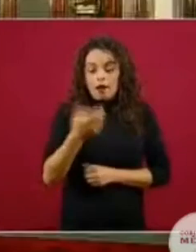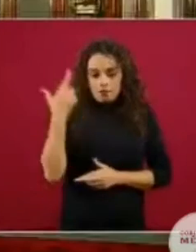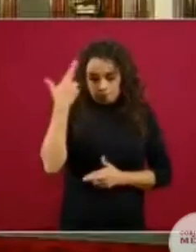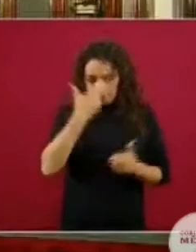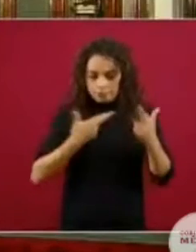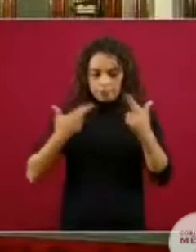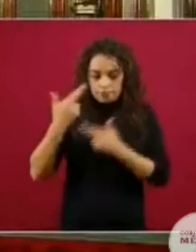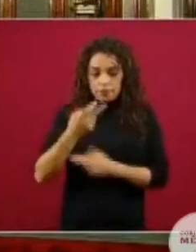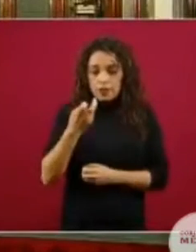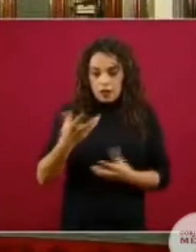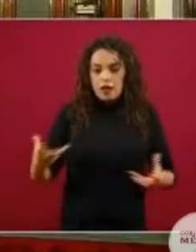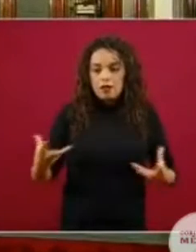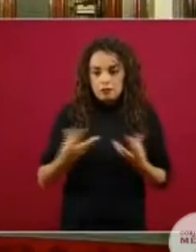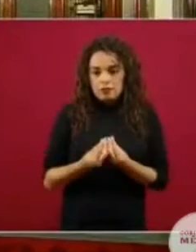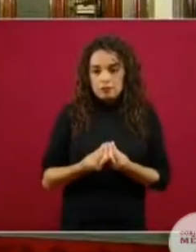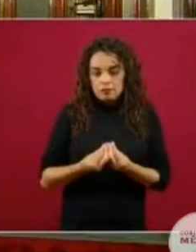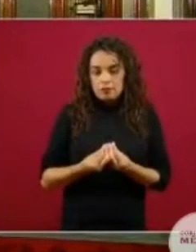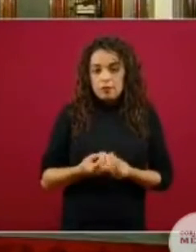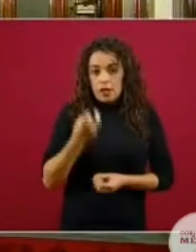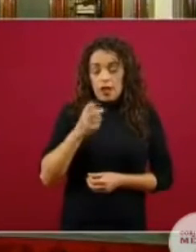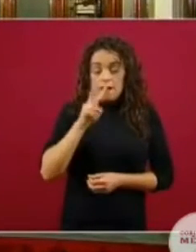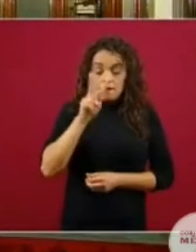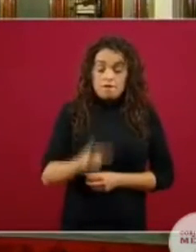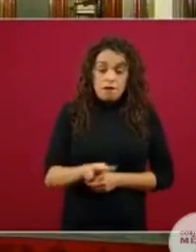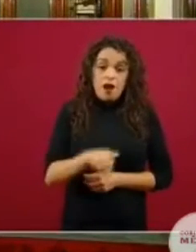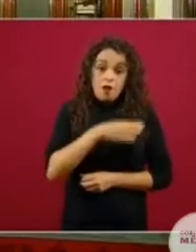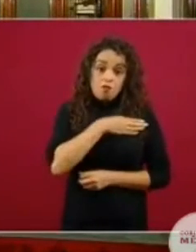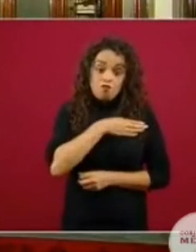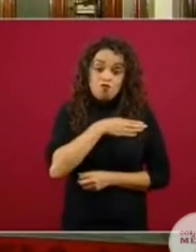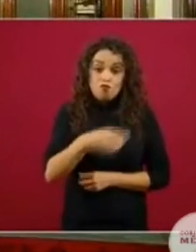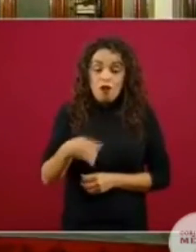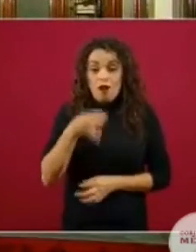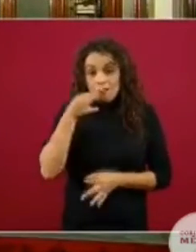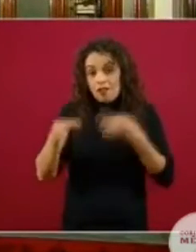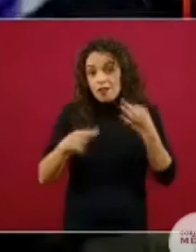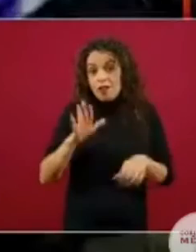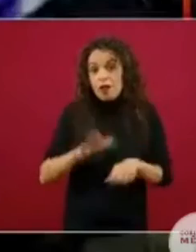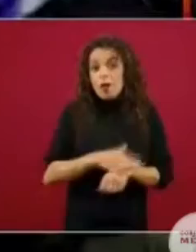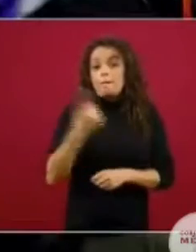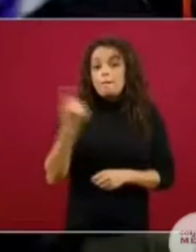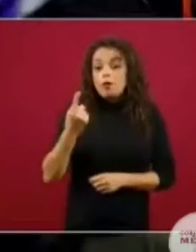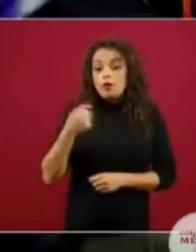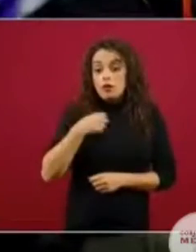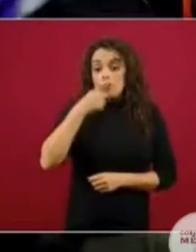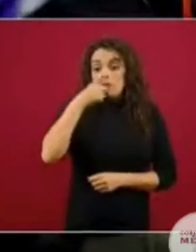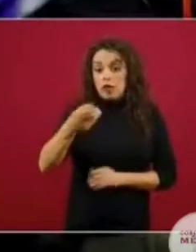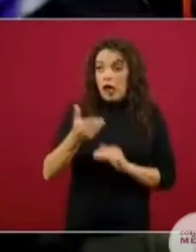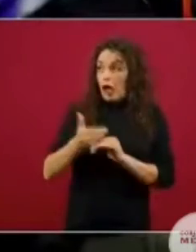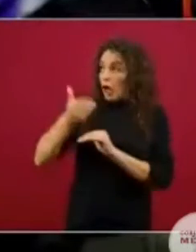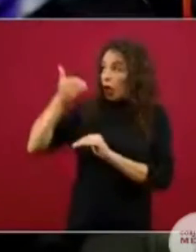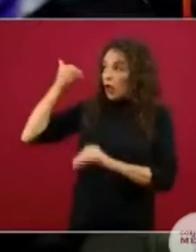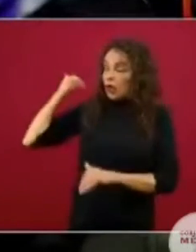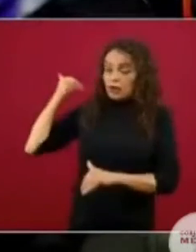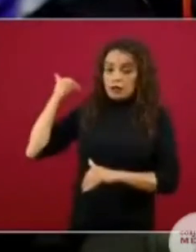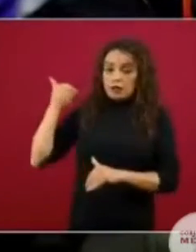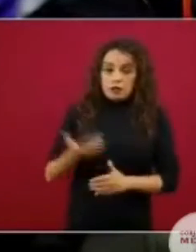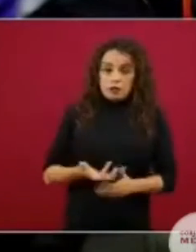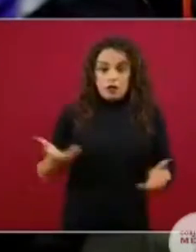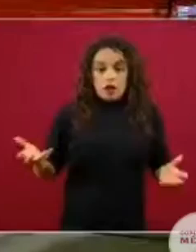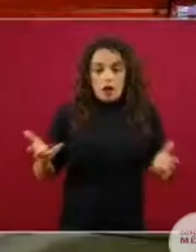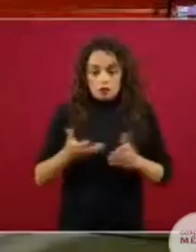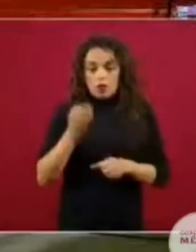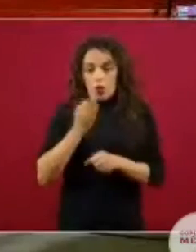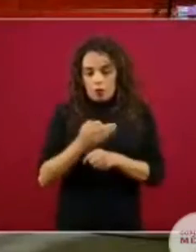trabajando con esto y esto es bueno porque lo que yo señaló que en el pasado el hacer lo repito es muy